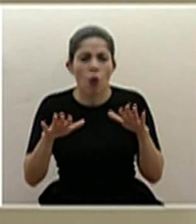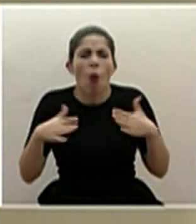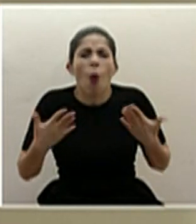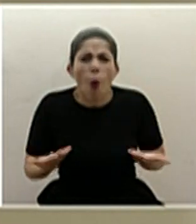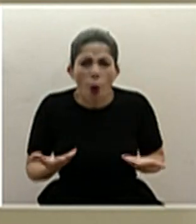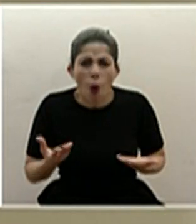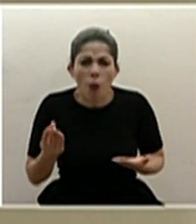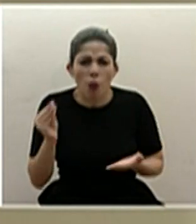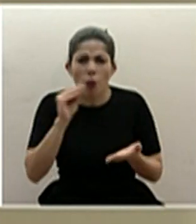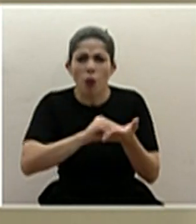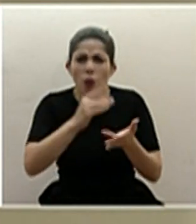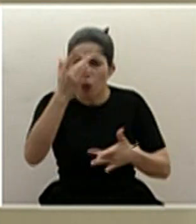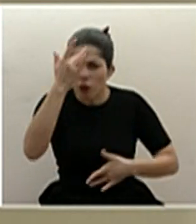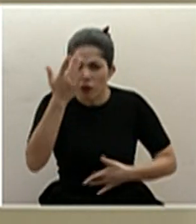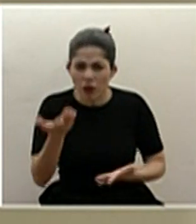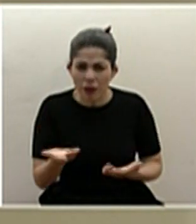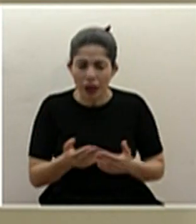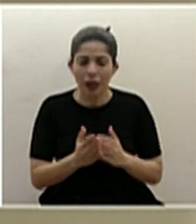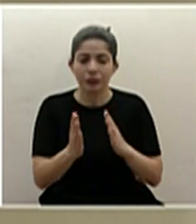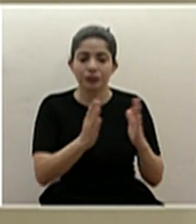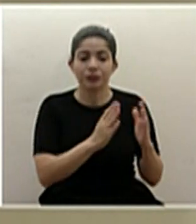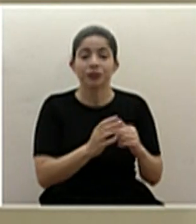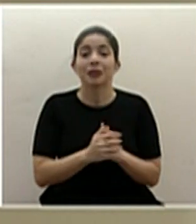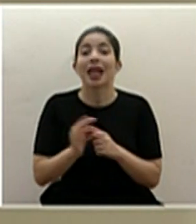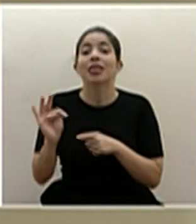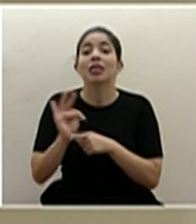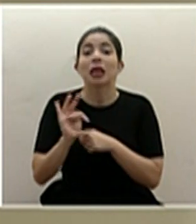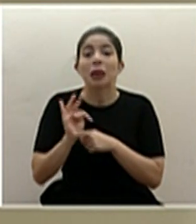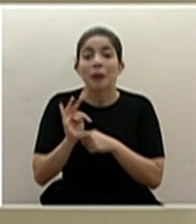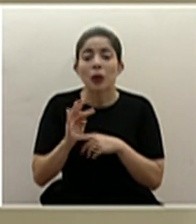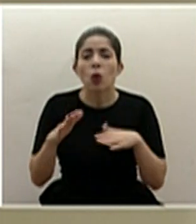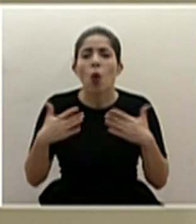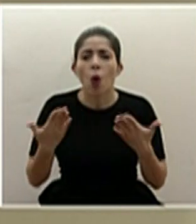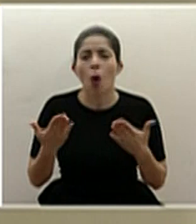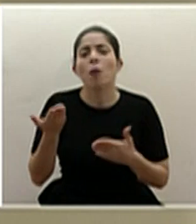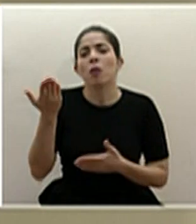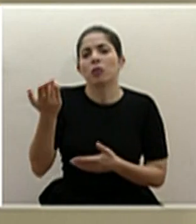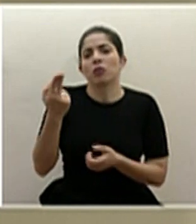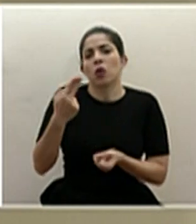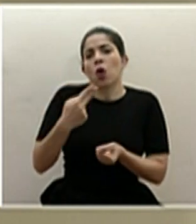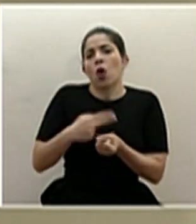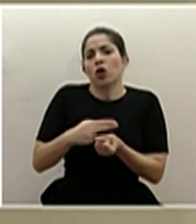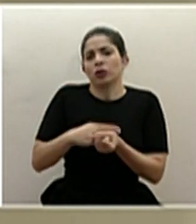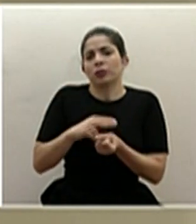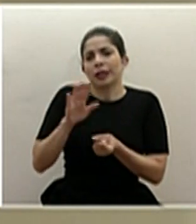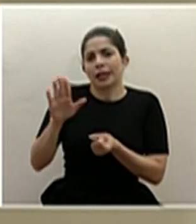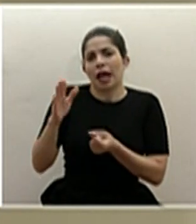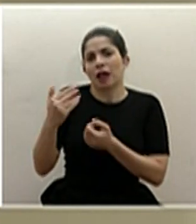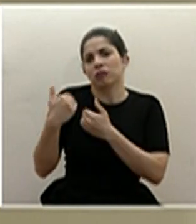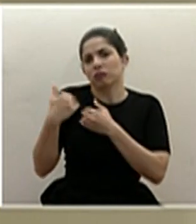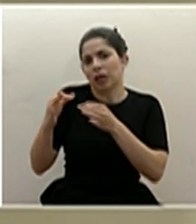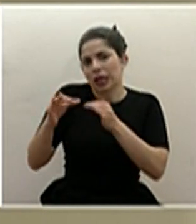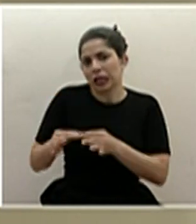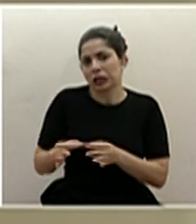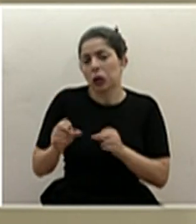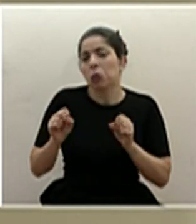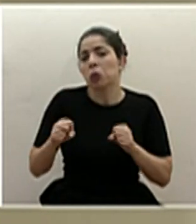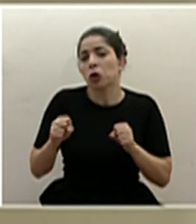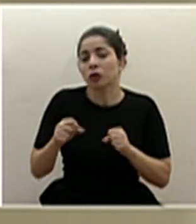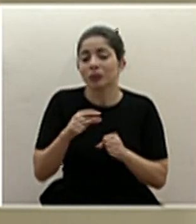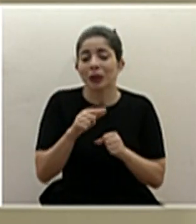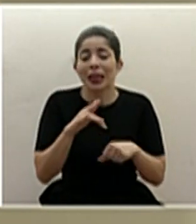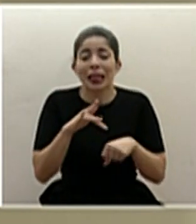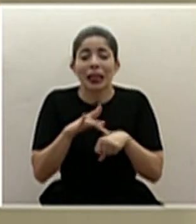cómo fue ese contagio. Con respecto al abordaje del tratamiento, pues ya el hospital, ¿verdad? Pues eso lo va a decidir. Posiblemente por su